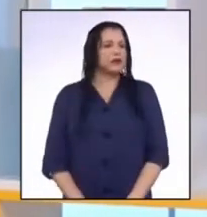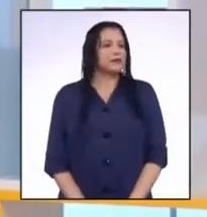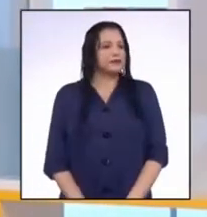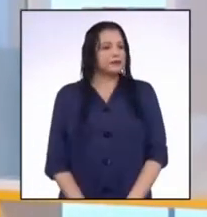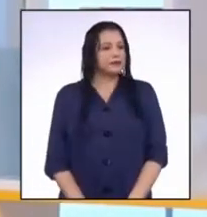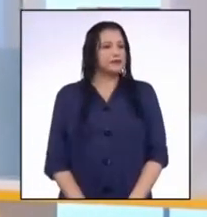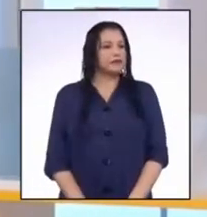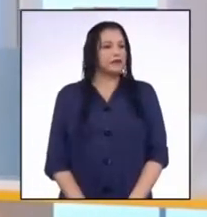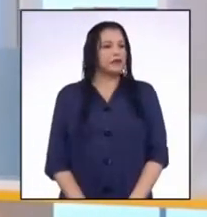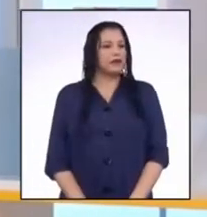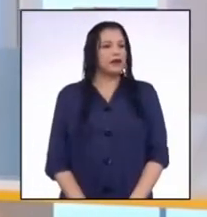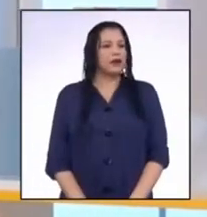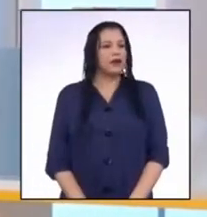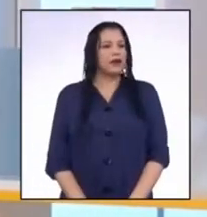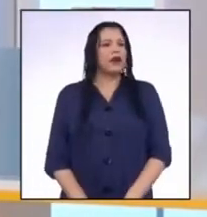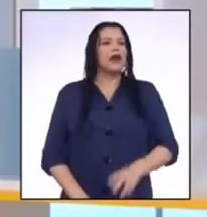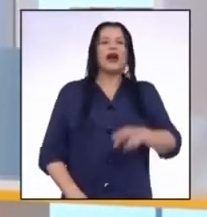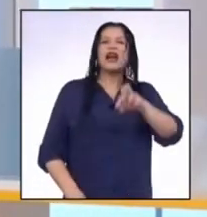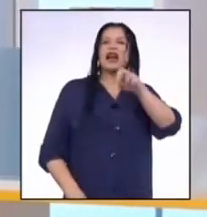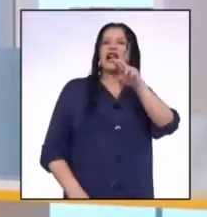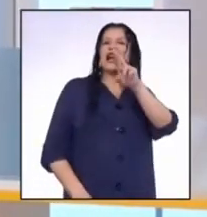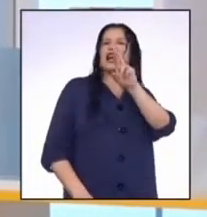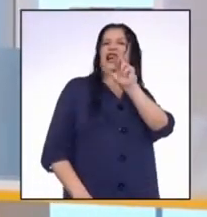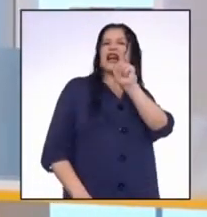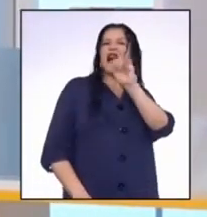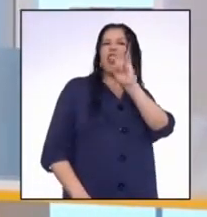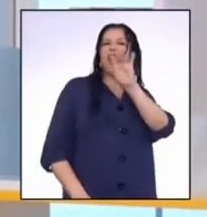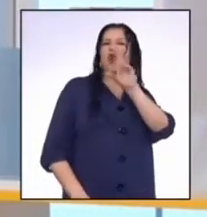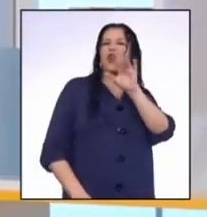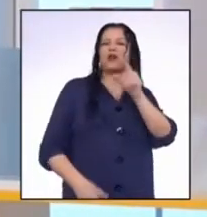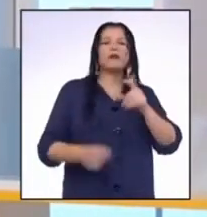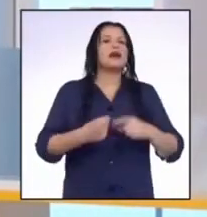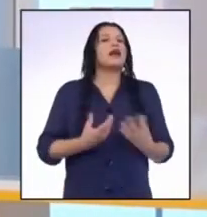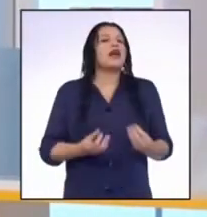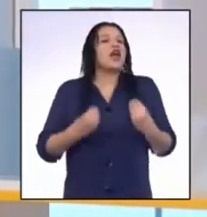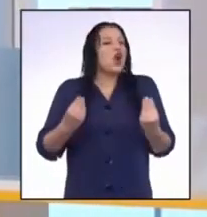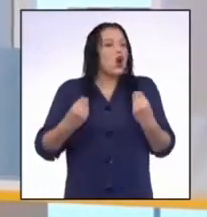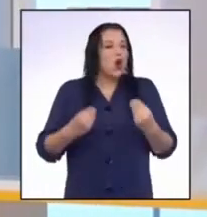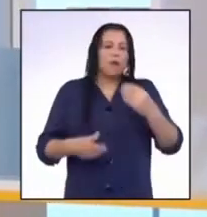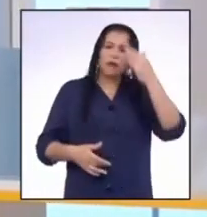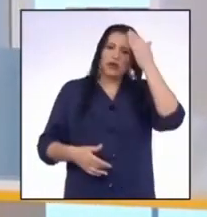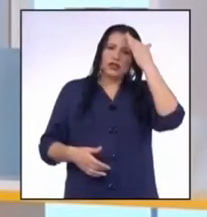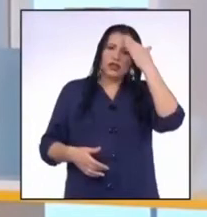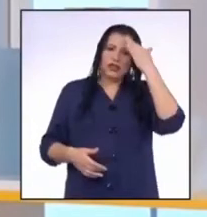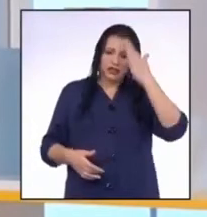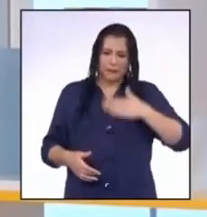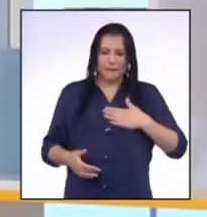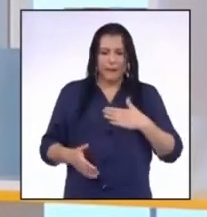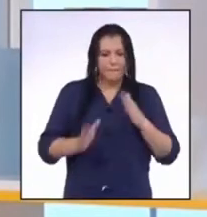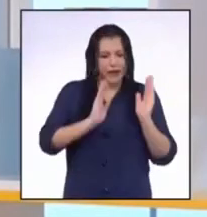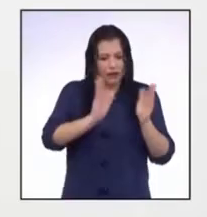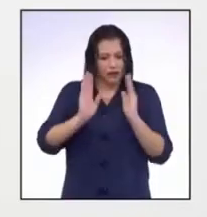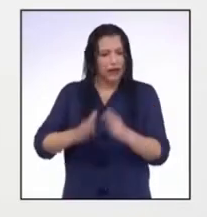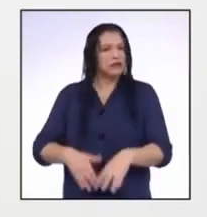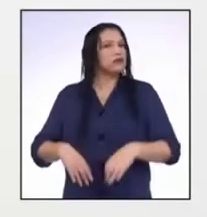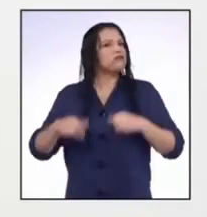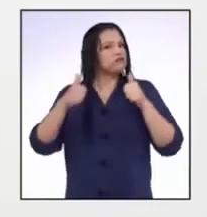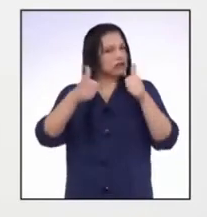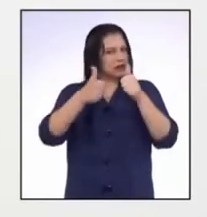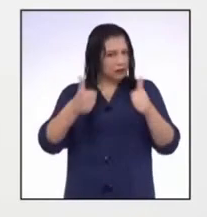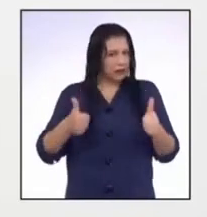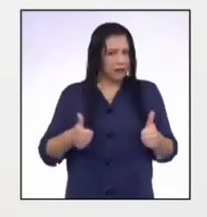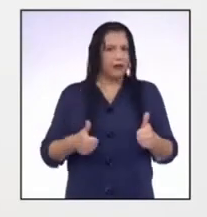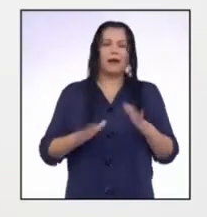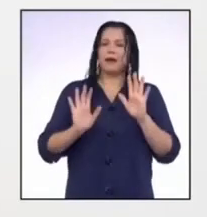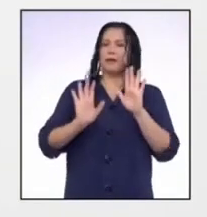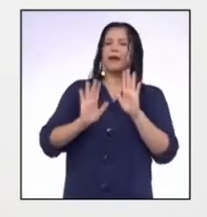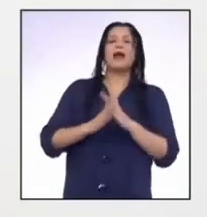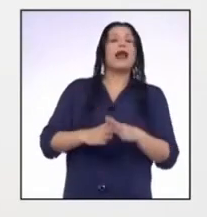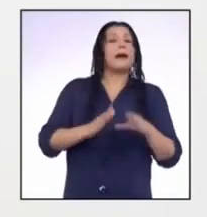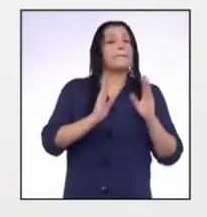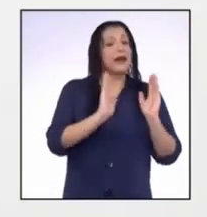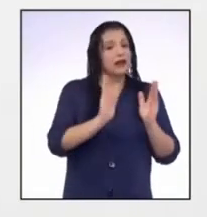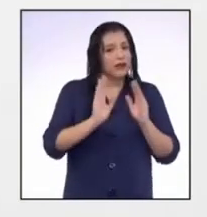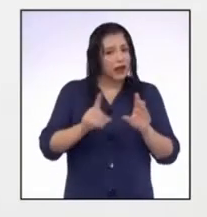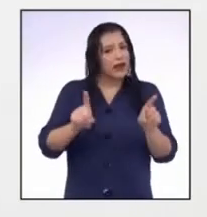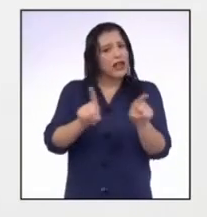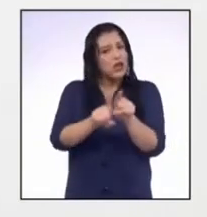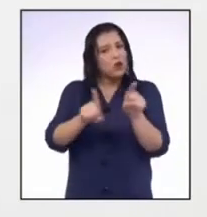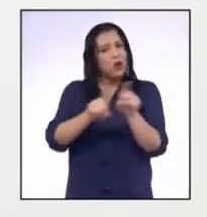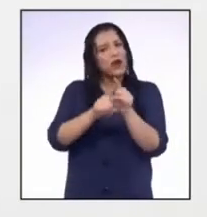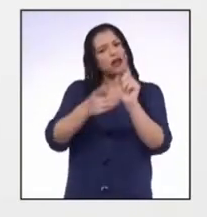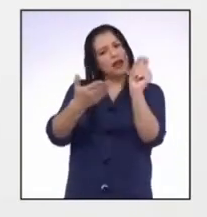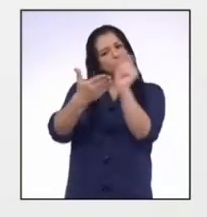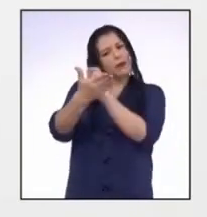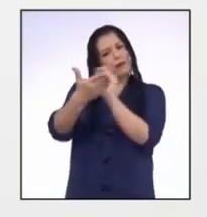pregunta. Raúl Pillaca nos escribe: ¿cómo sé si mi planificación es correcta? La planificación, al igual que